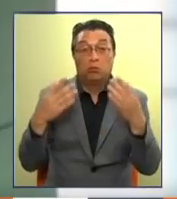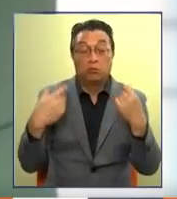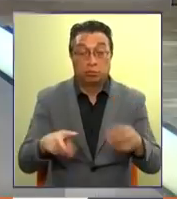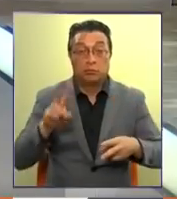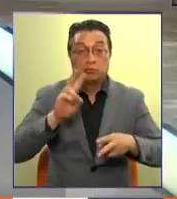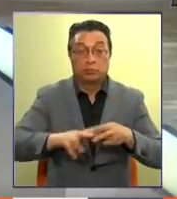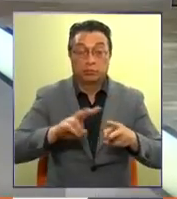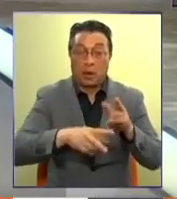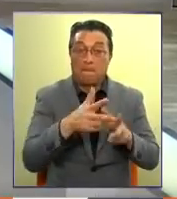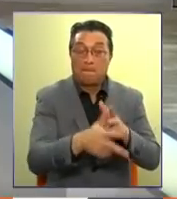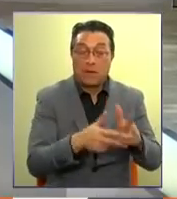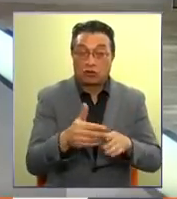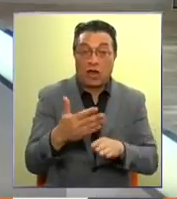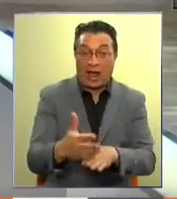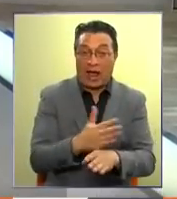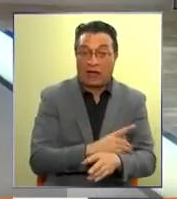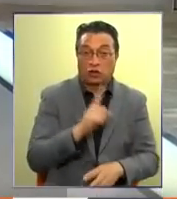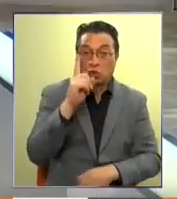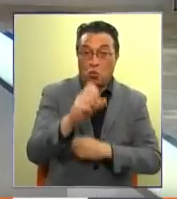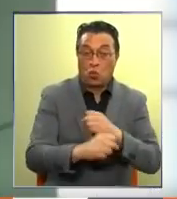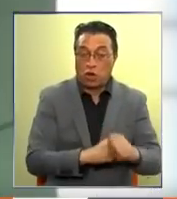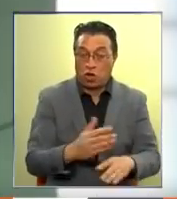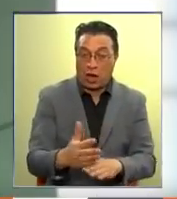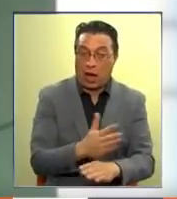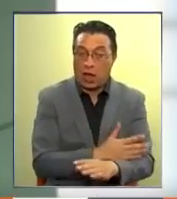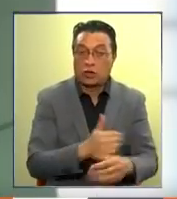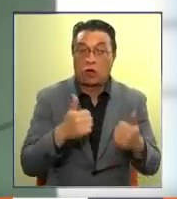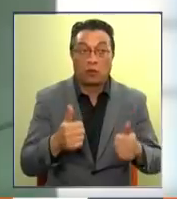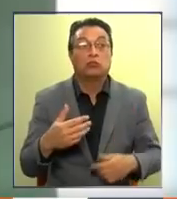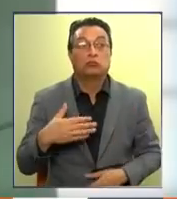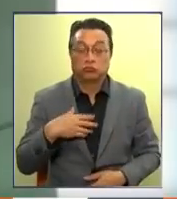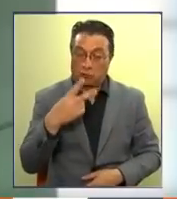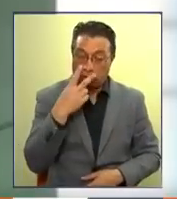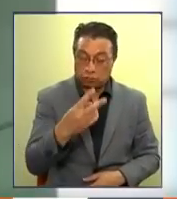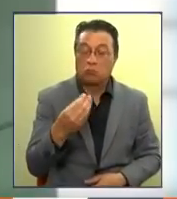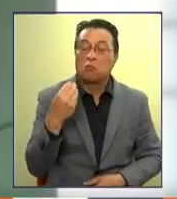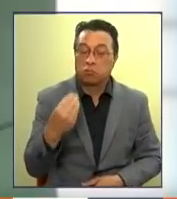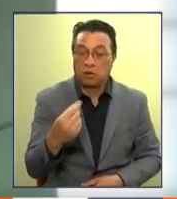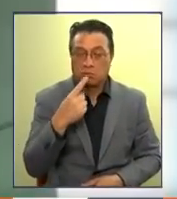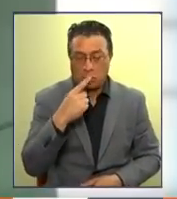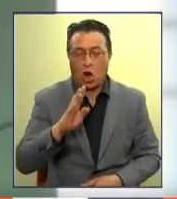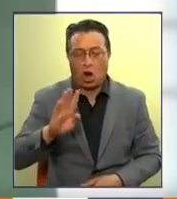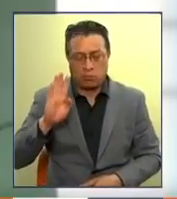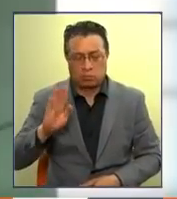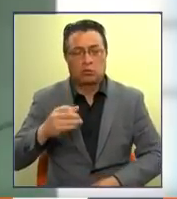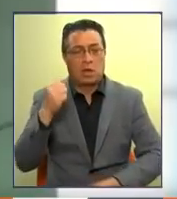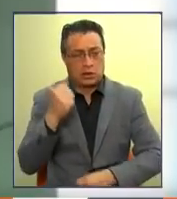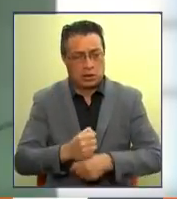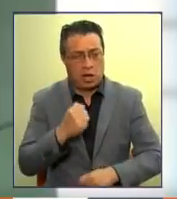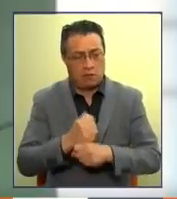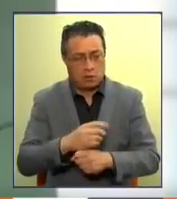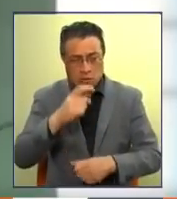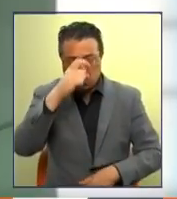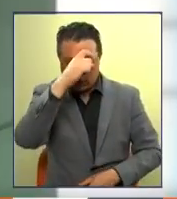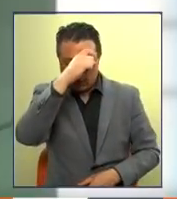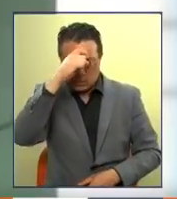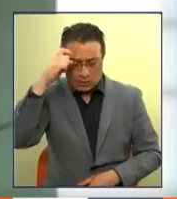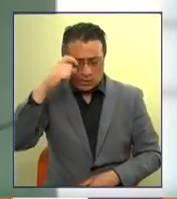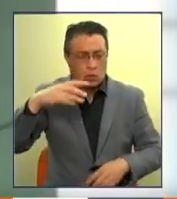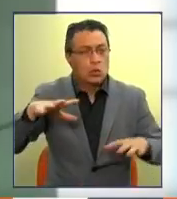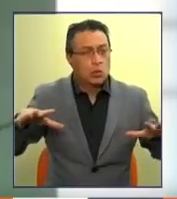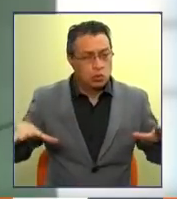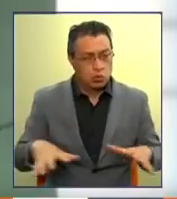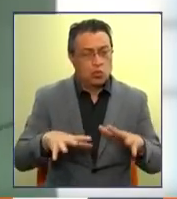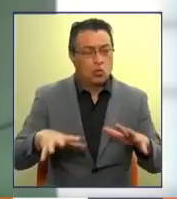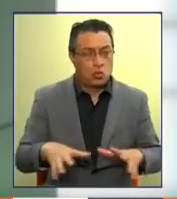recuperación del Metro antes de un año, ¿o no? Sí, yo también creo lo mismo. Hubo un compromiso, un trabajo muy, muy sacrificado, de mucho esfuerzo